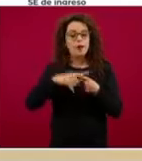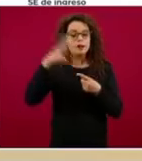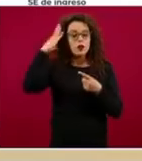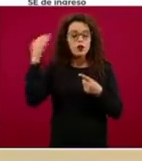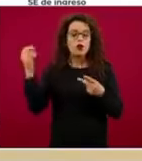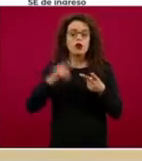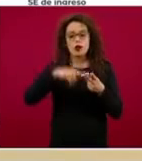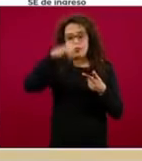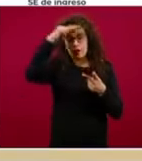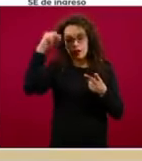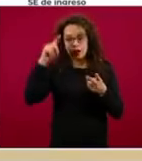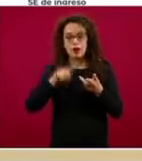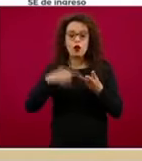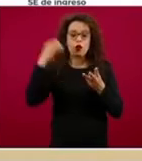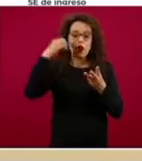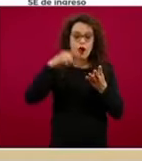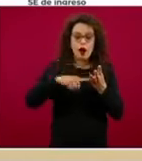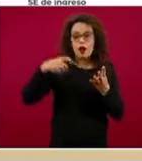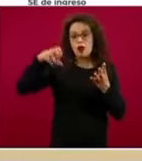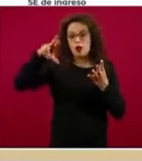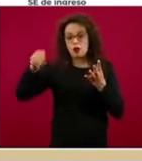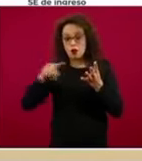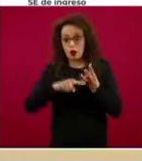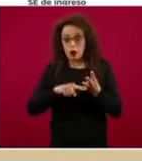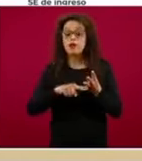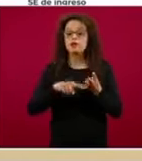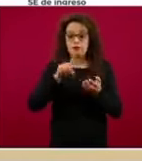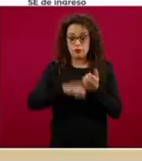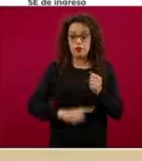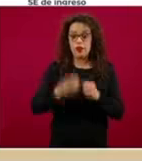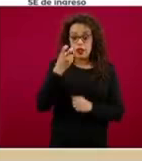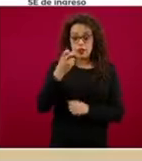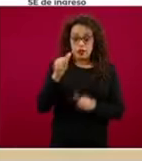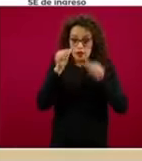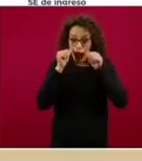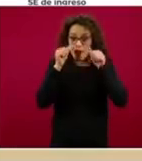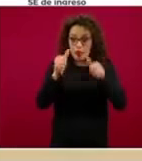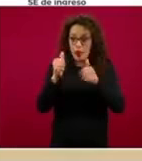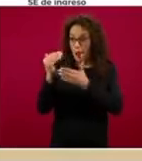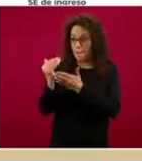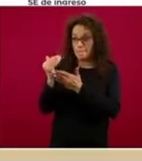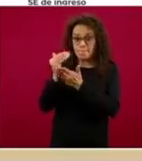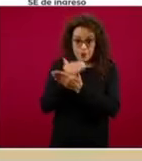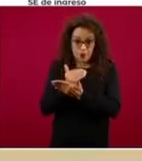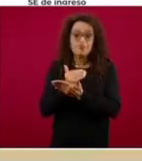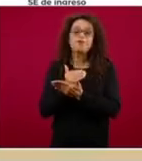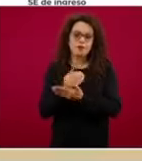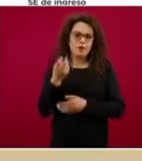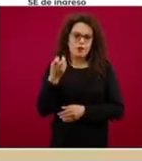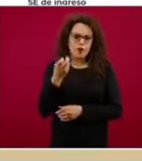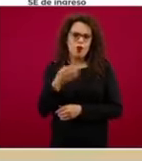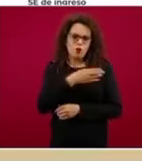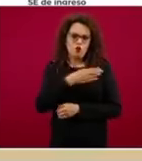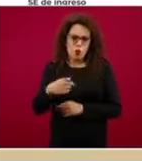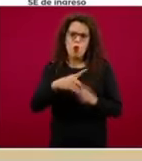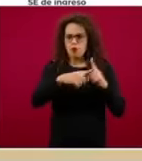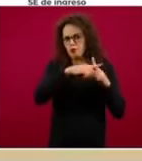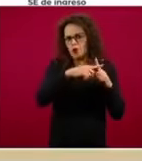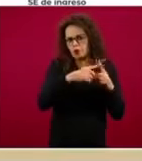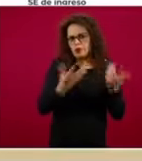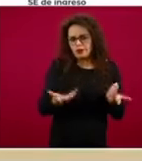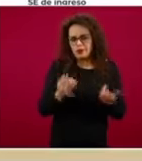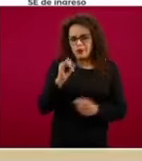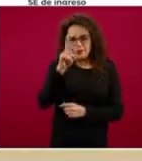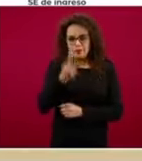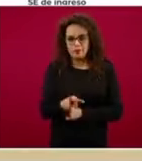Nayarit, Oaxaca y Quintana Roo, es decir, que han disminuido sus tiempos de atención, cosa que es positivo, que es bueno que disminuyan estos estados,